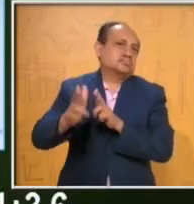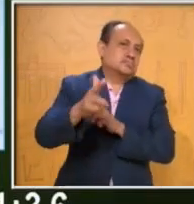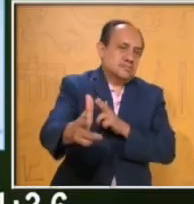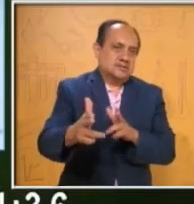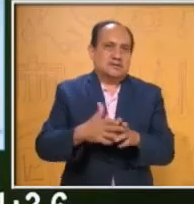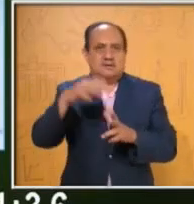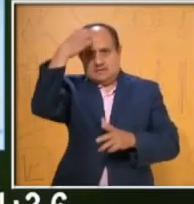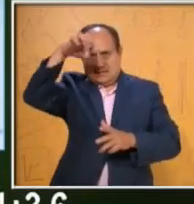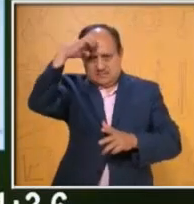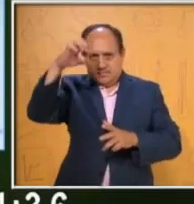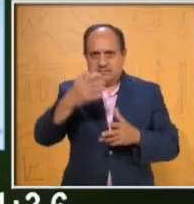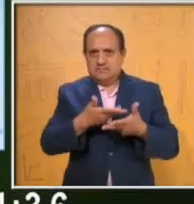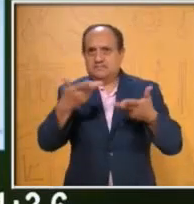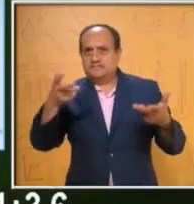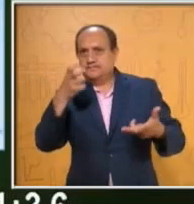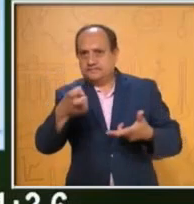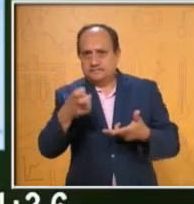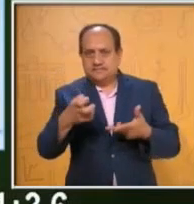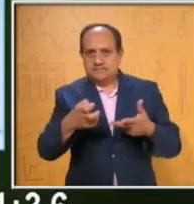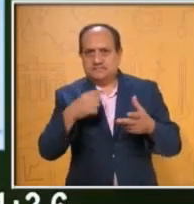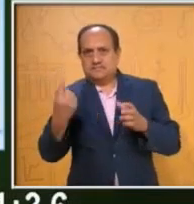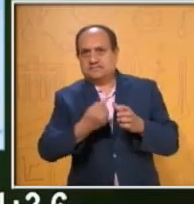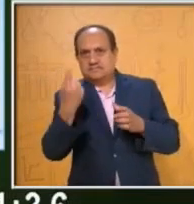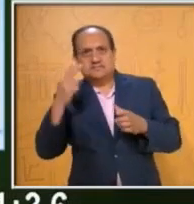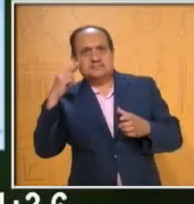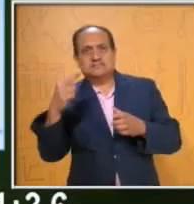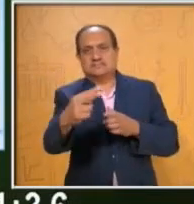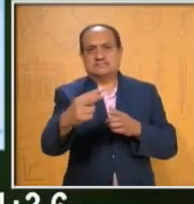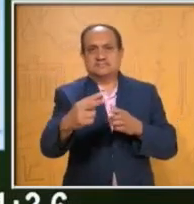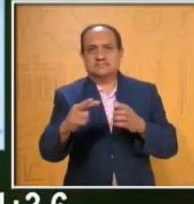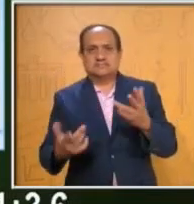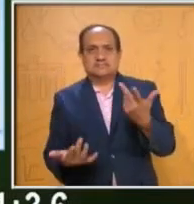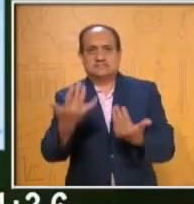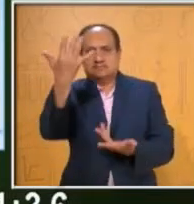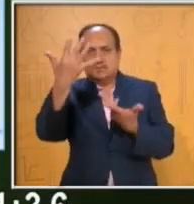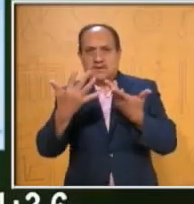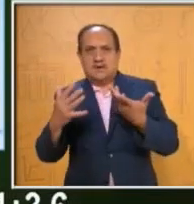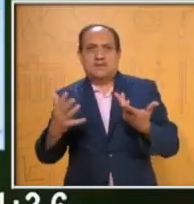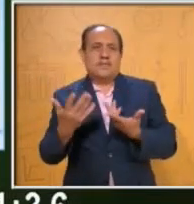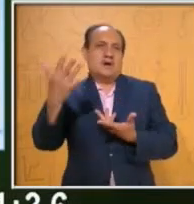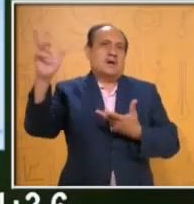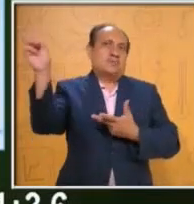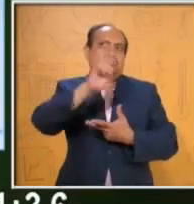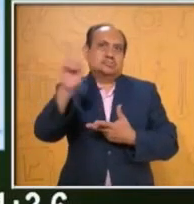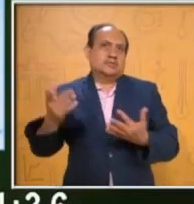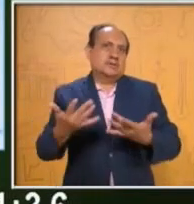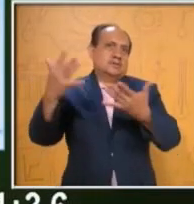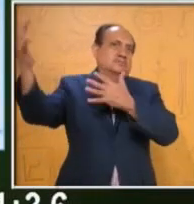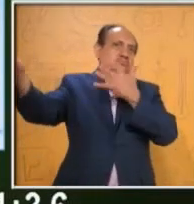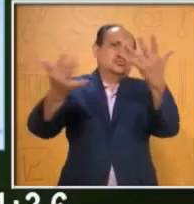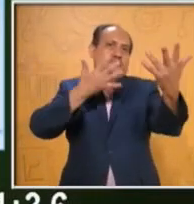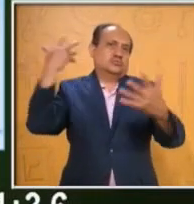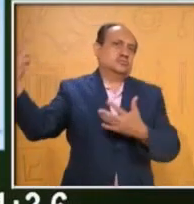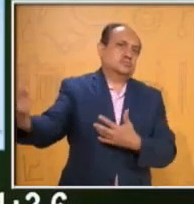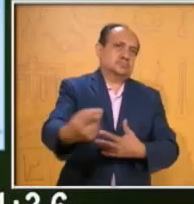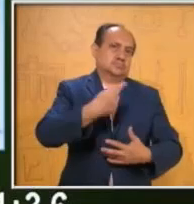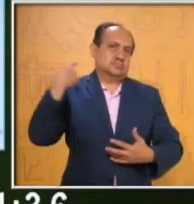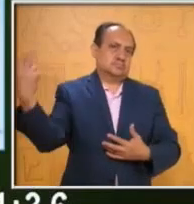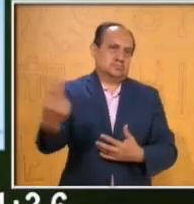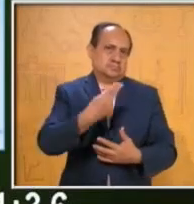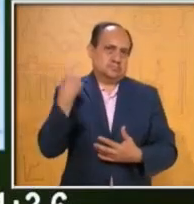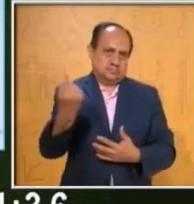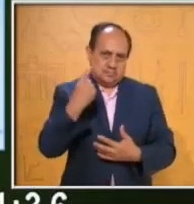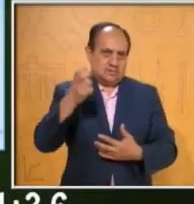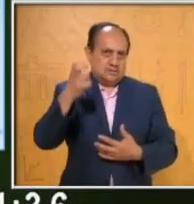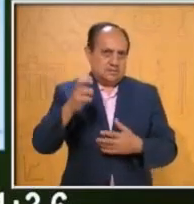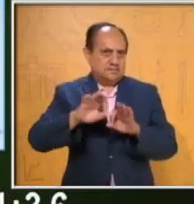En el experimento de la espiral observamos que la llama calienta el aire y produce una corriente que hace girar la espiral.